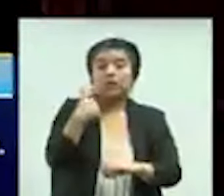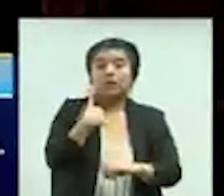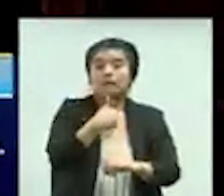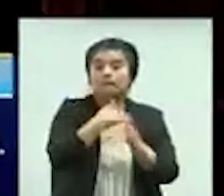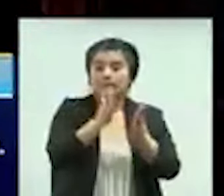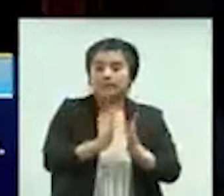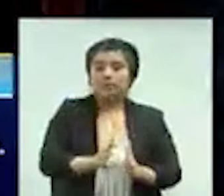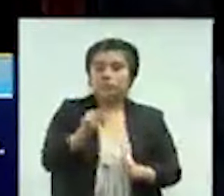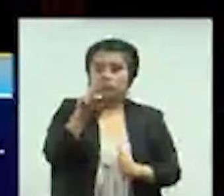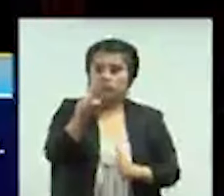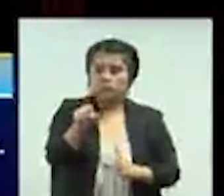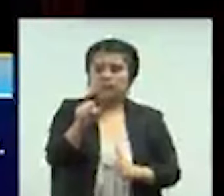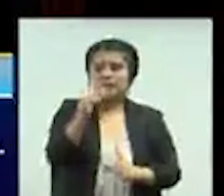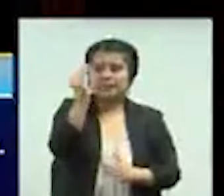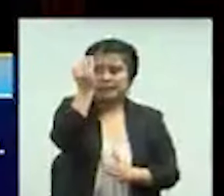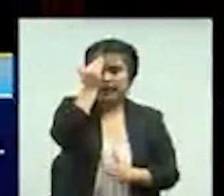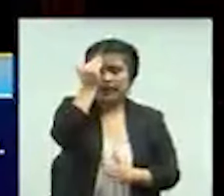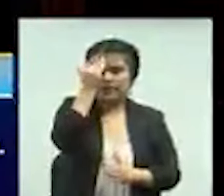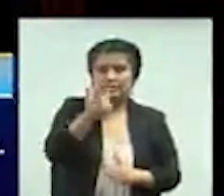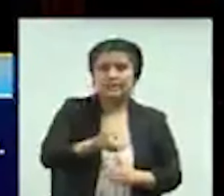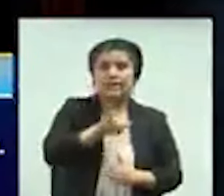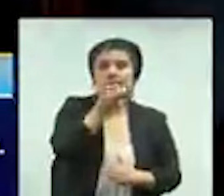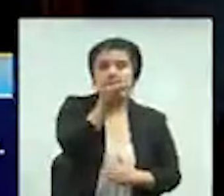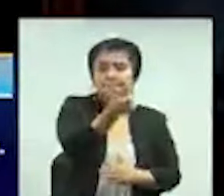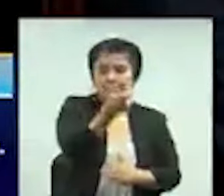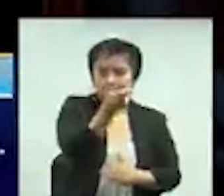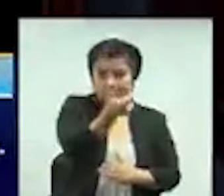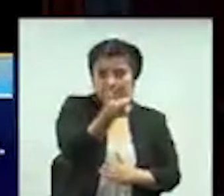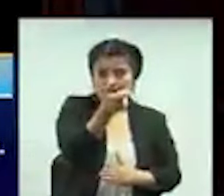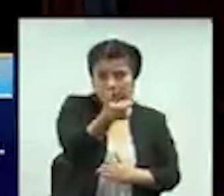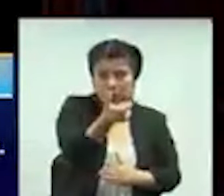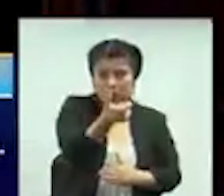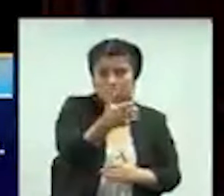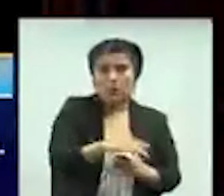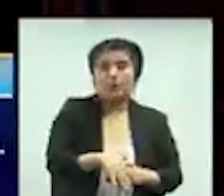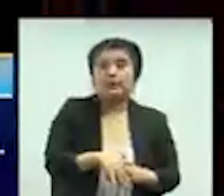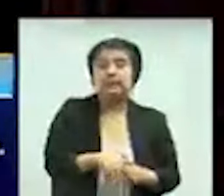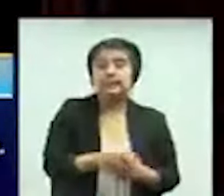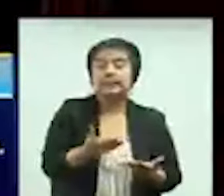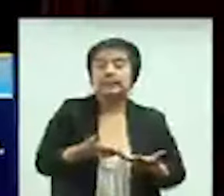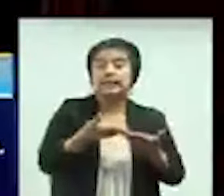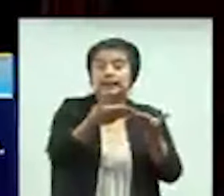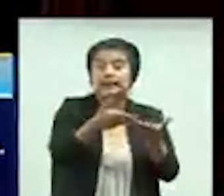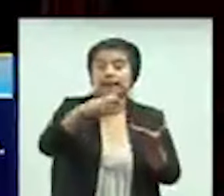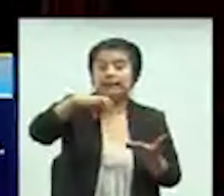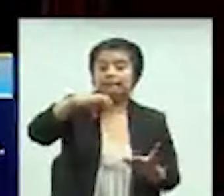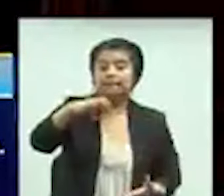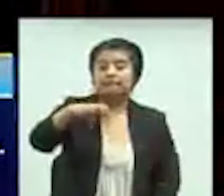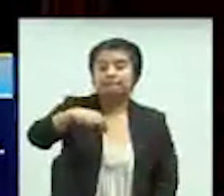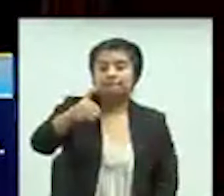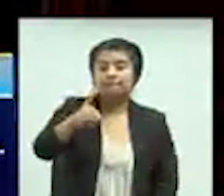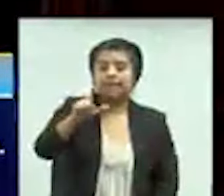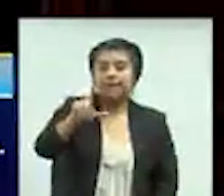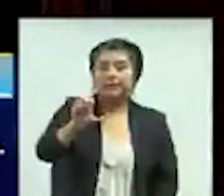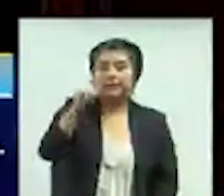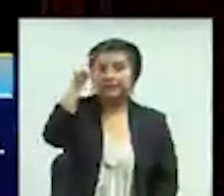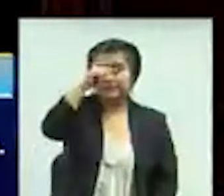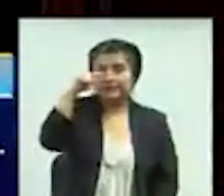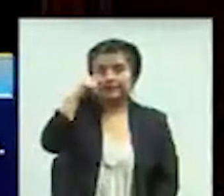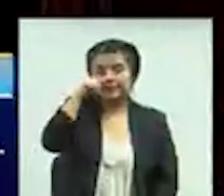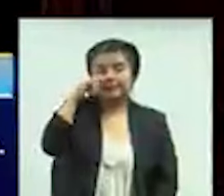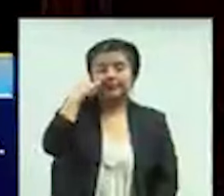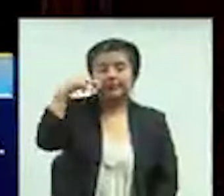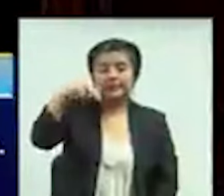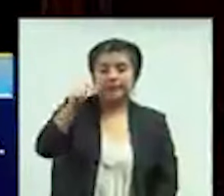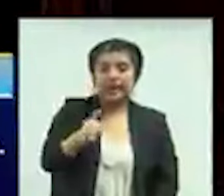¿sabe usted si el pago compensatorio que da la autoridad palestina a familiares de